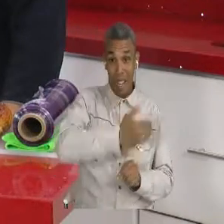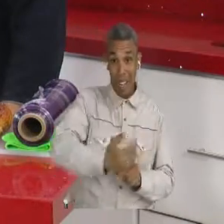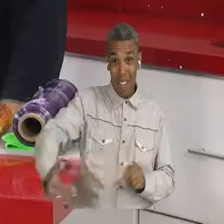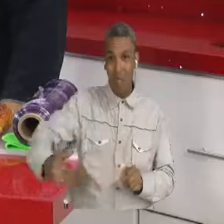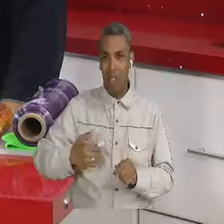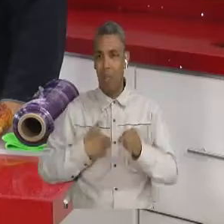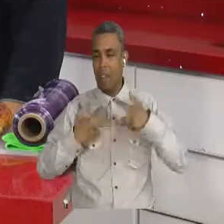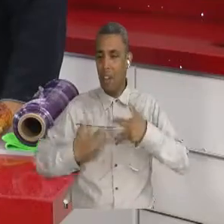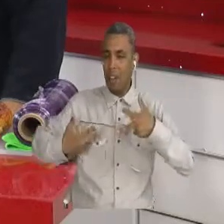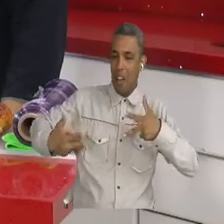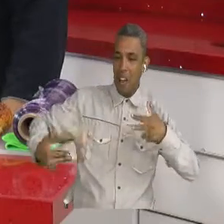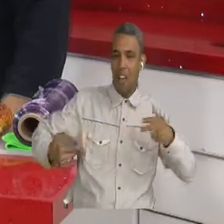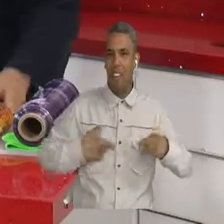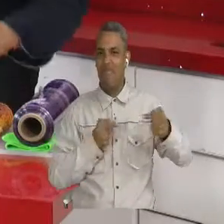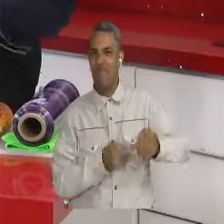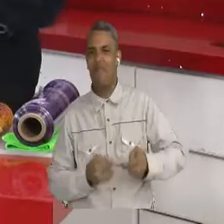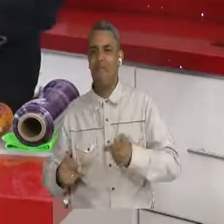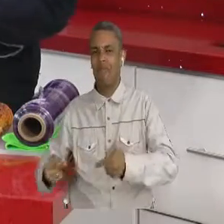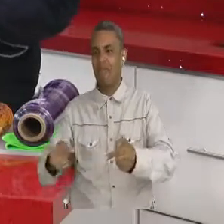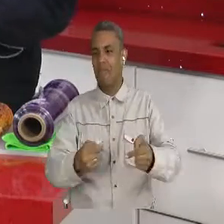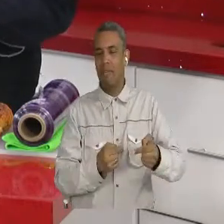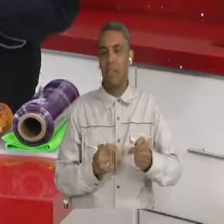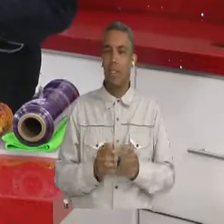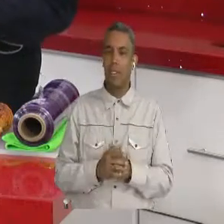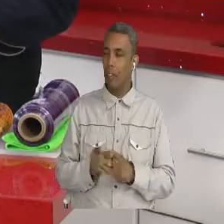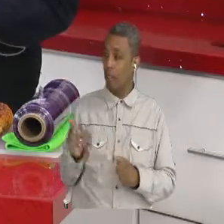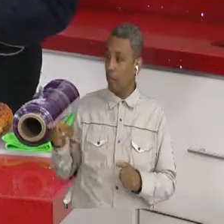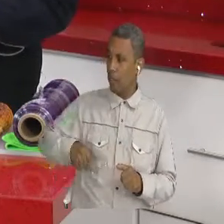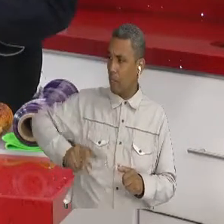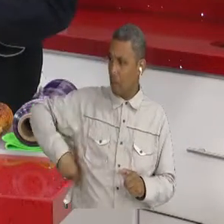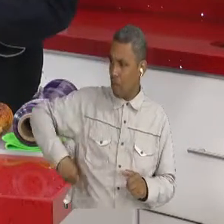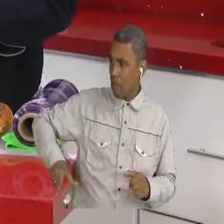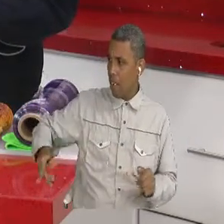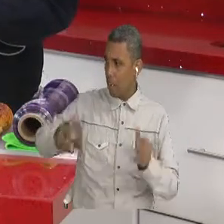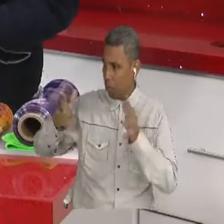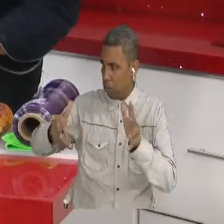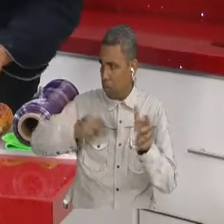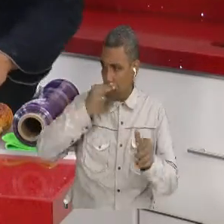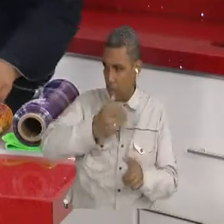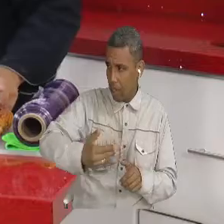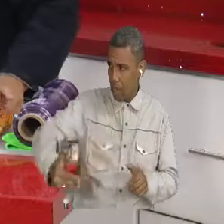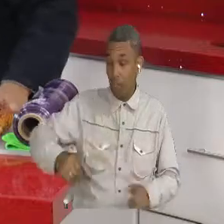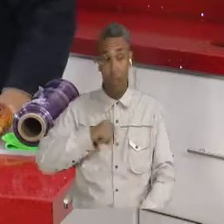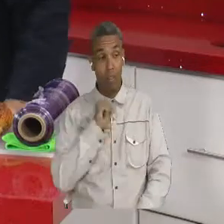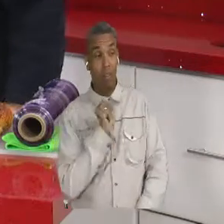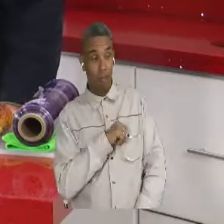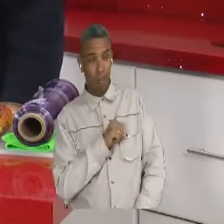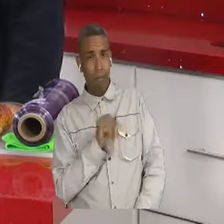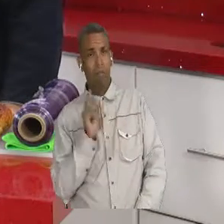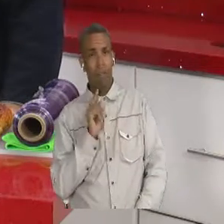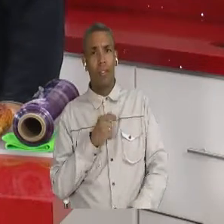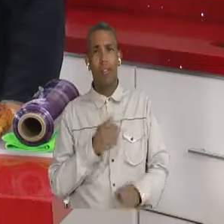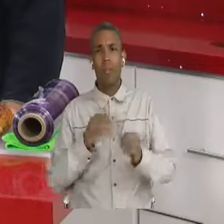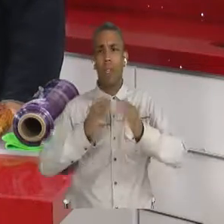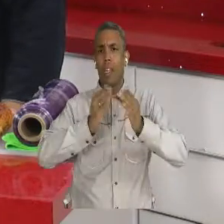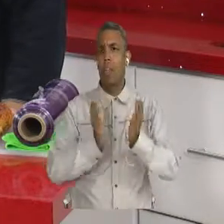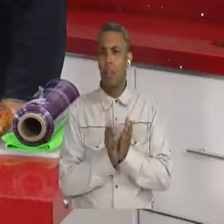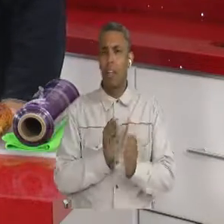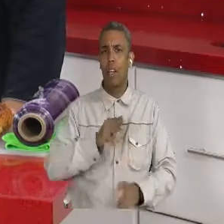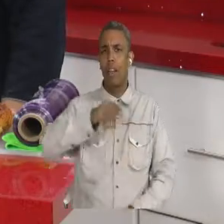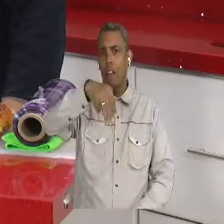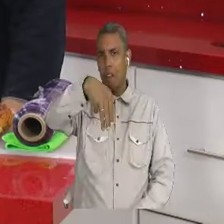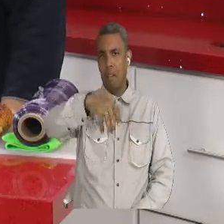piquería también. Ah, genial, genial, Andrés. Entonces, ¿tienes escuela, sí, escuela acá en Barranca? Sí, claro que sí, la escuela con la Corporación Mana de lo Alto, la Escuela